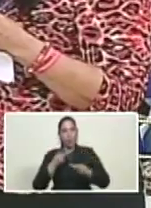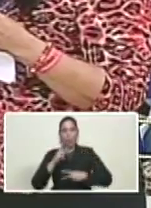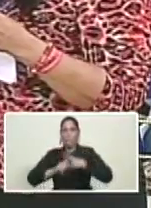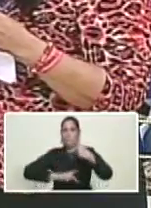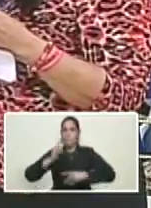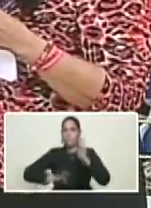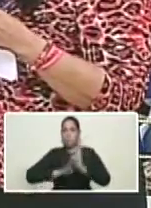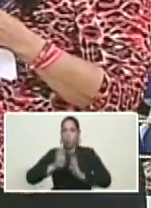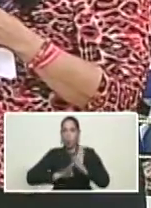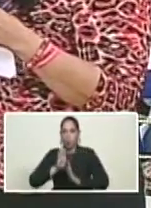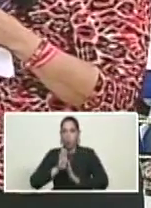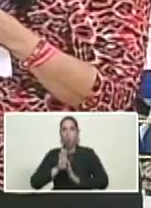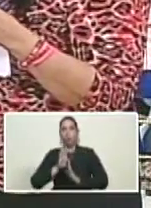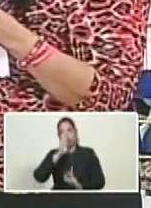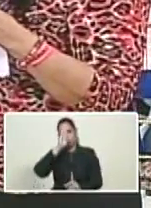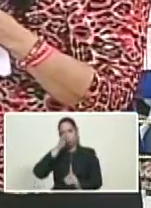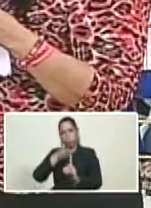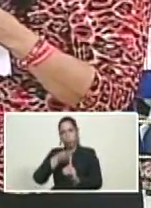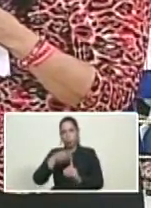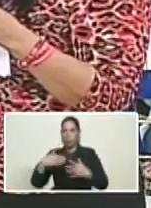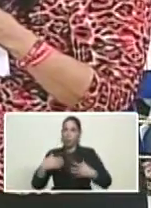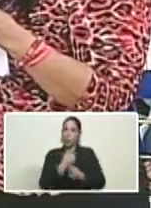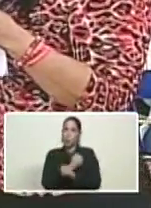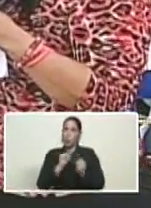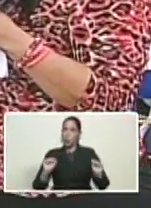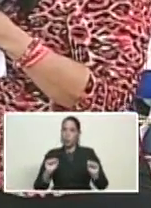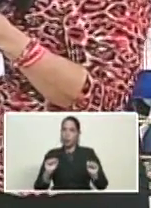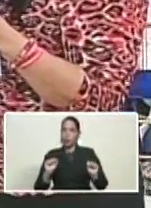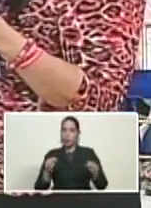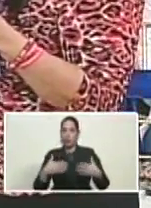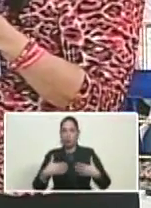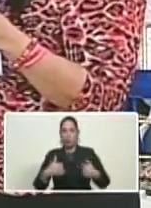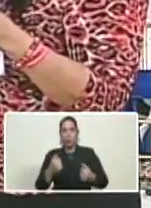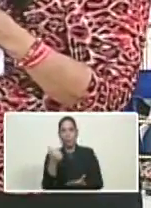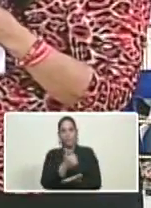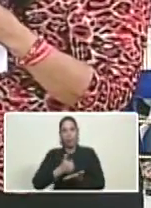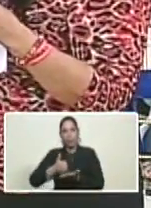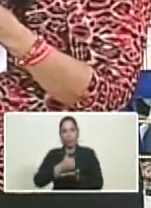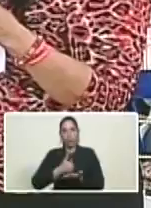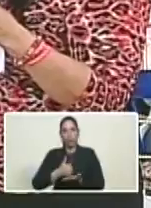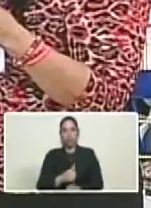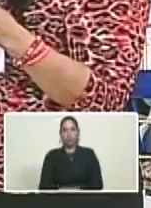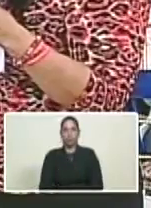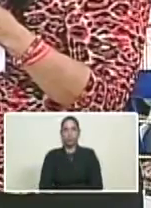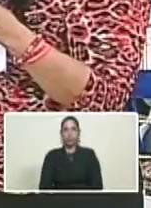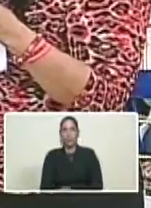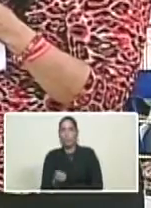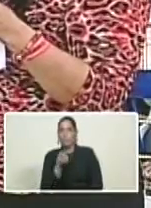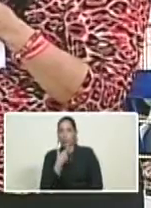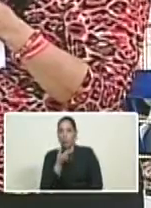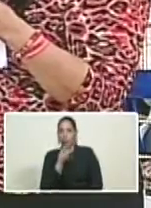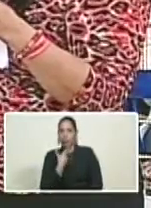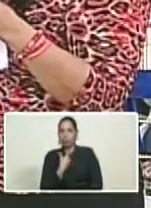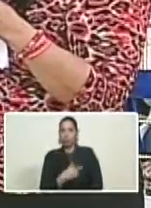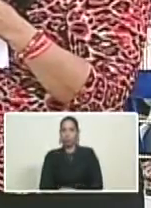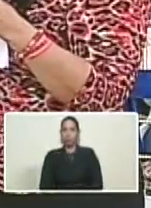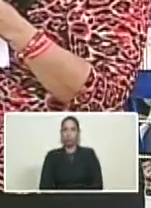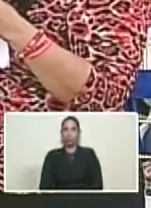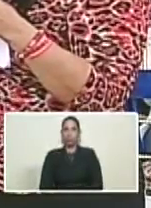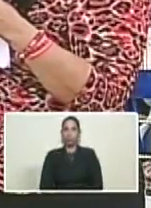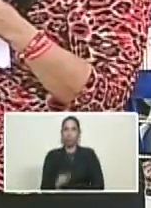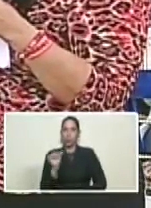producción orientada para la soberanía y seguridad farmacéutica, con medicamentos de base